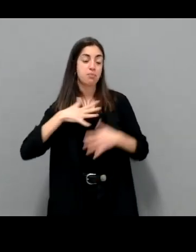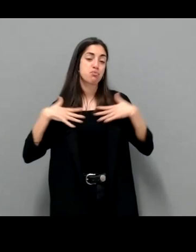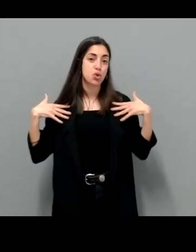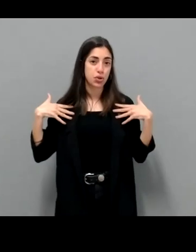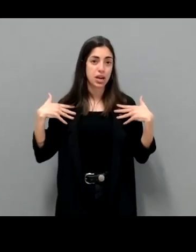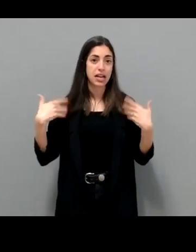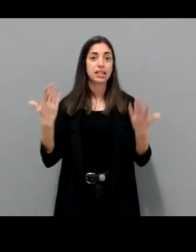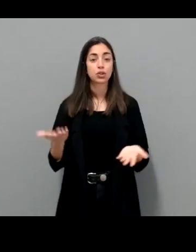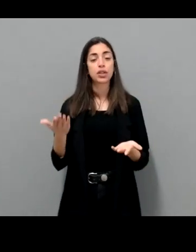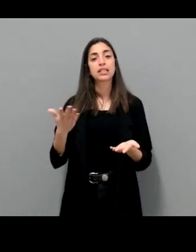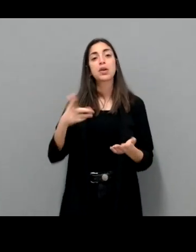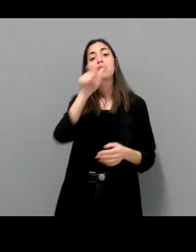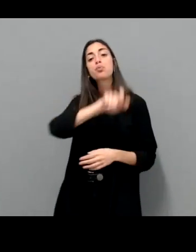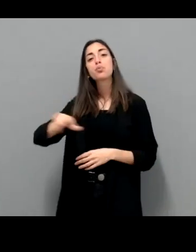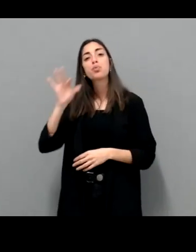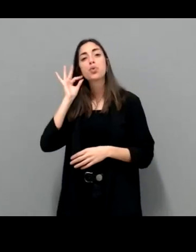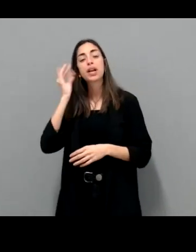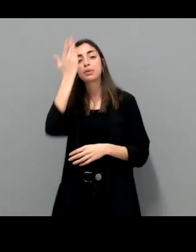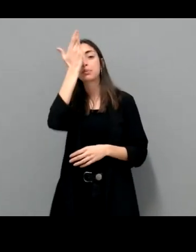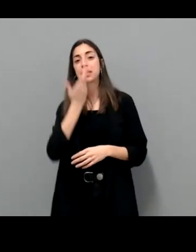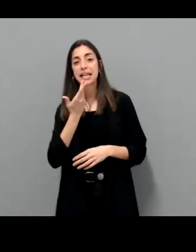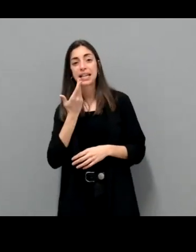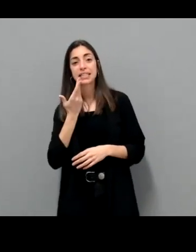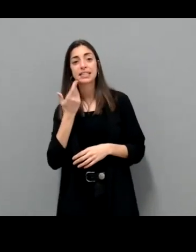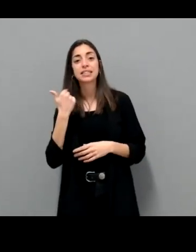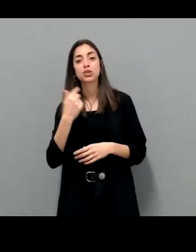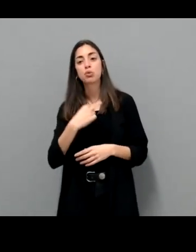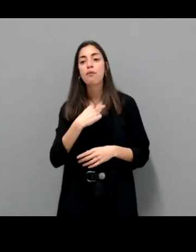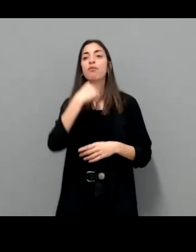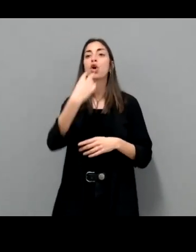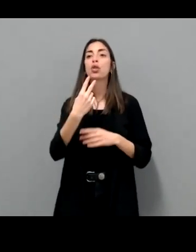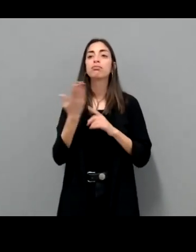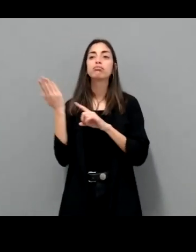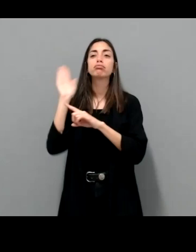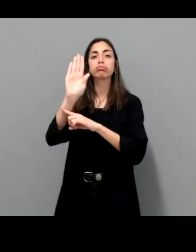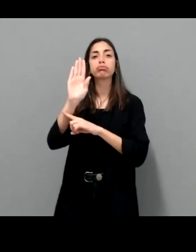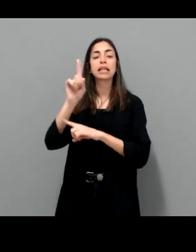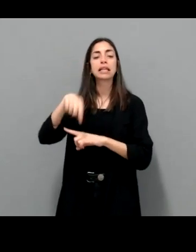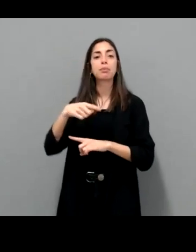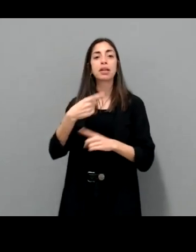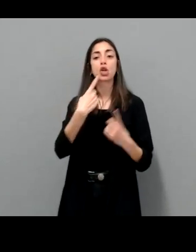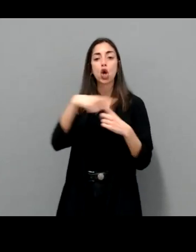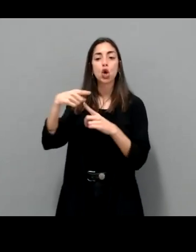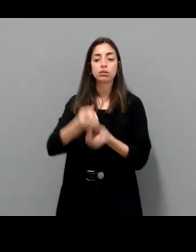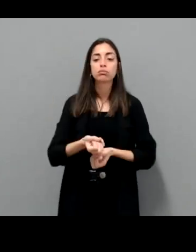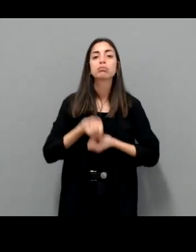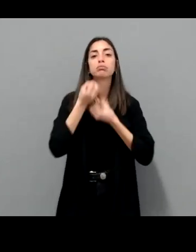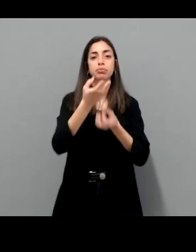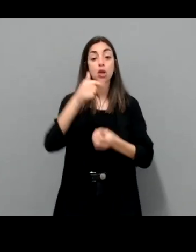con parálisis cerebral no alcen su voz ni manifiesten sus inquietudes. Hoy aquí